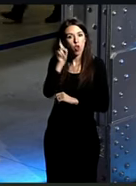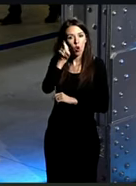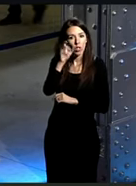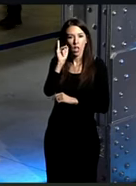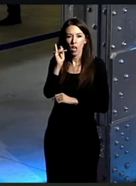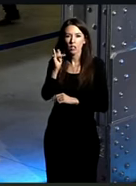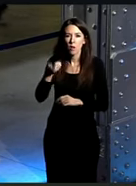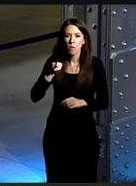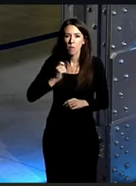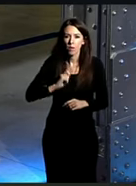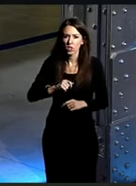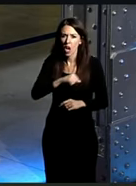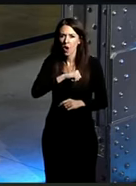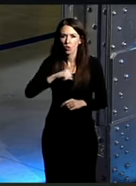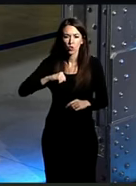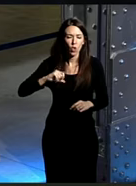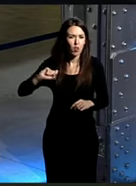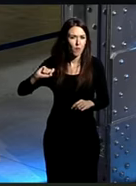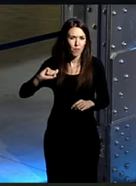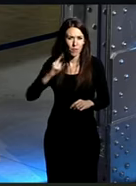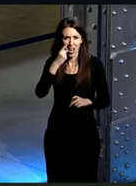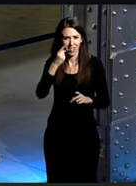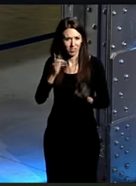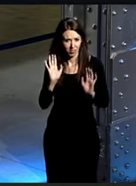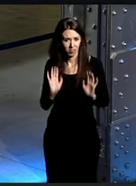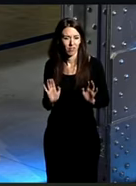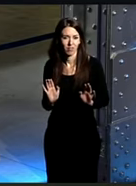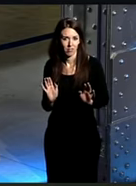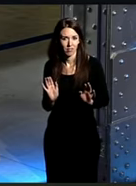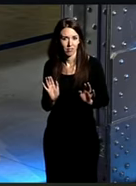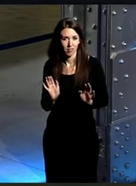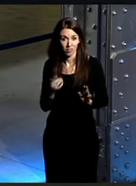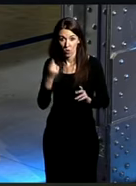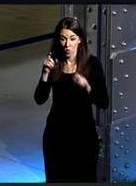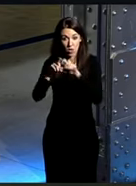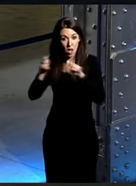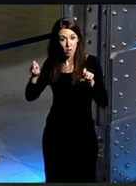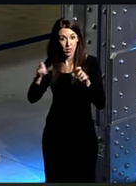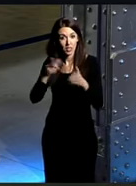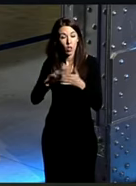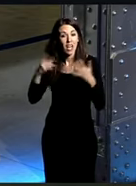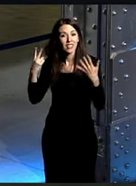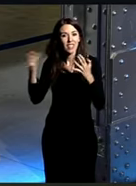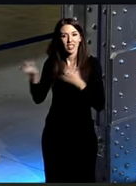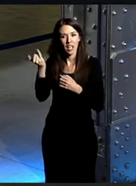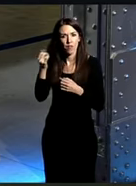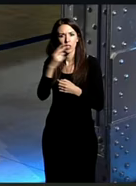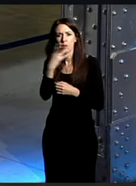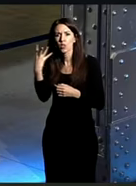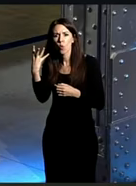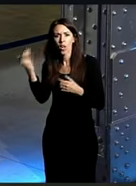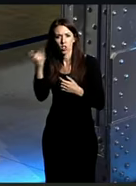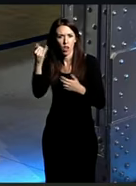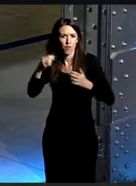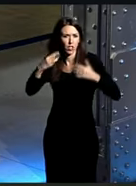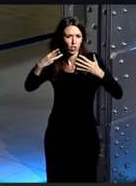una de las profesiones más autónomas que existen sobre la Tierra. En una empresa uno tiene 7 jefes, 24 jefes,